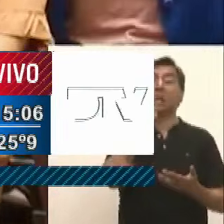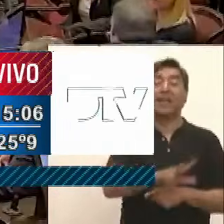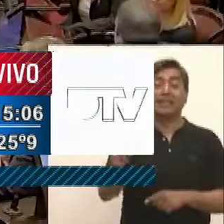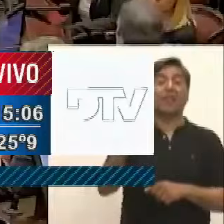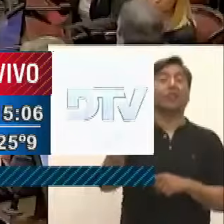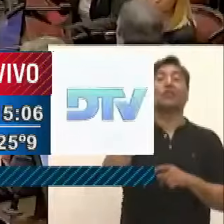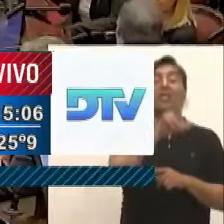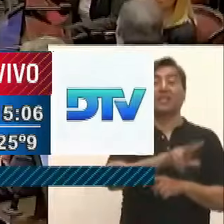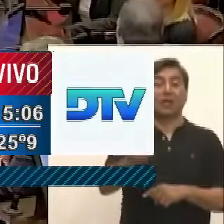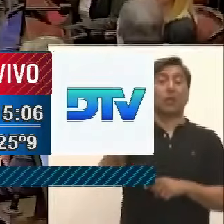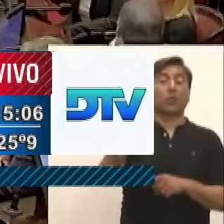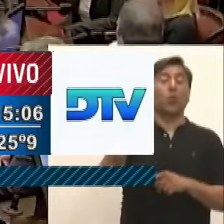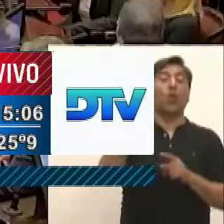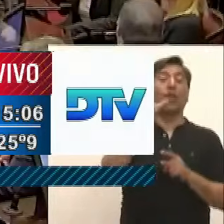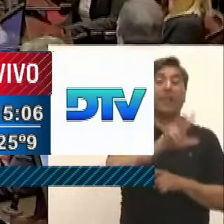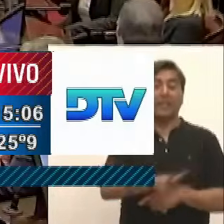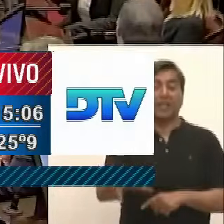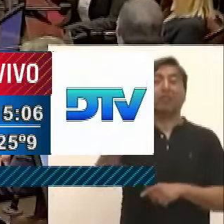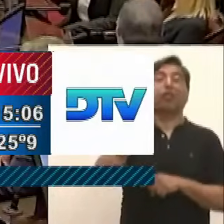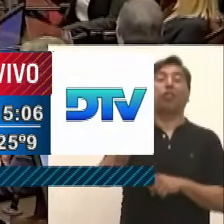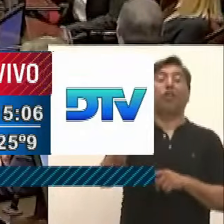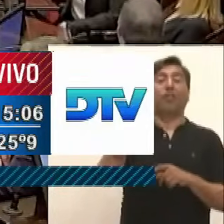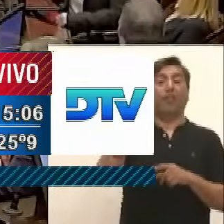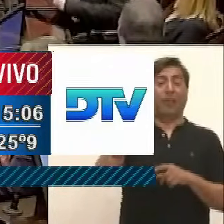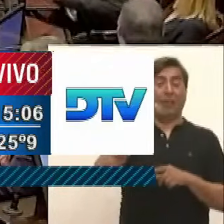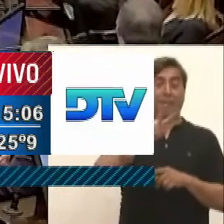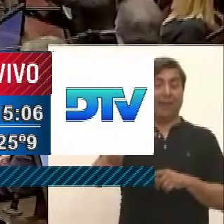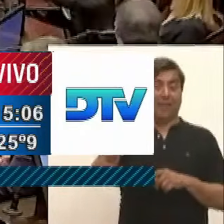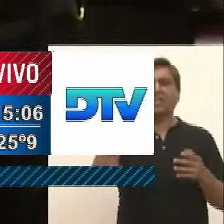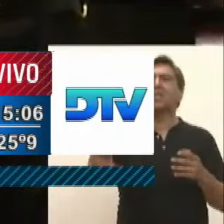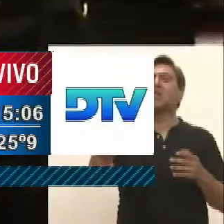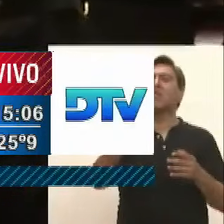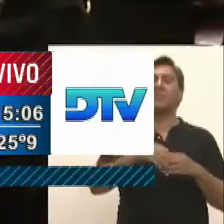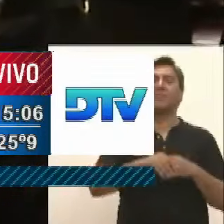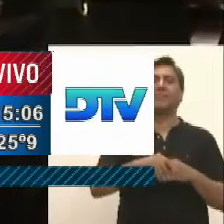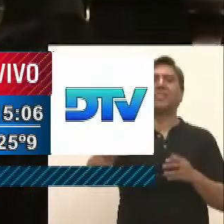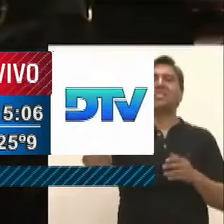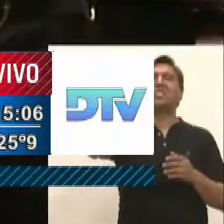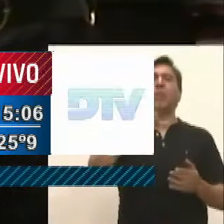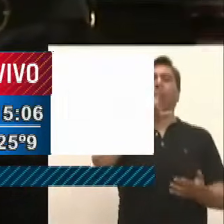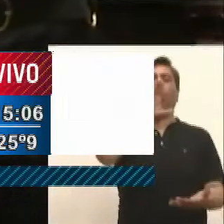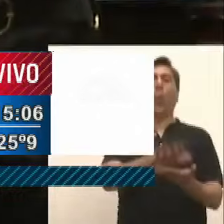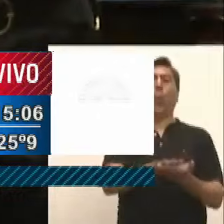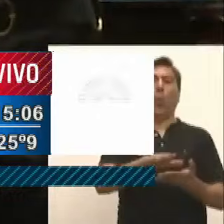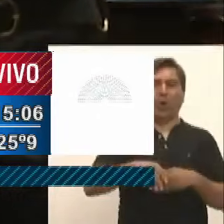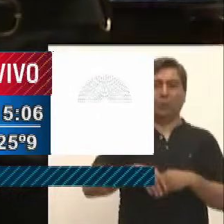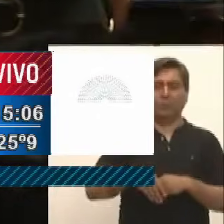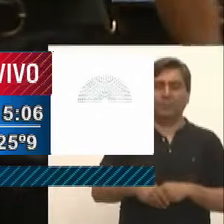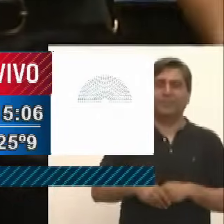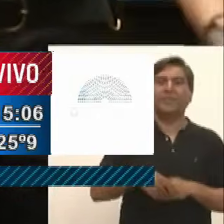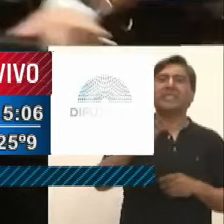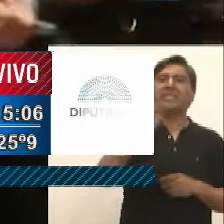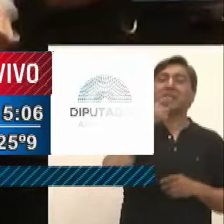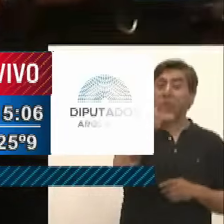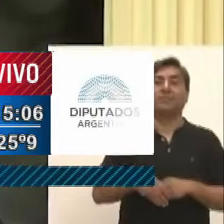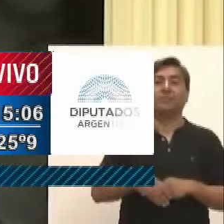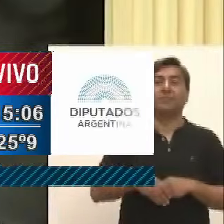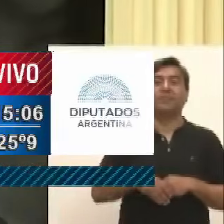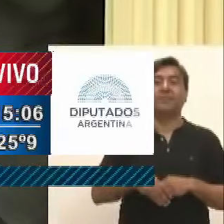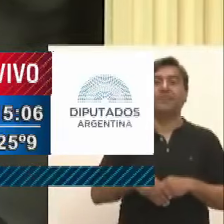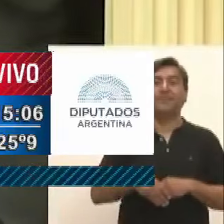para aceptar las renuncias, sí, con la Mier- Cámara actual, sí, a las 11 de la mañana. a las 11 de la mañana.